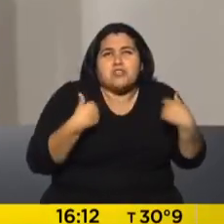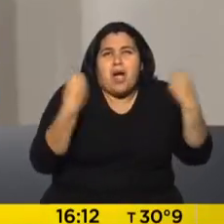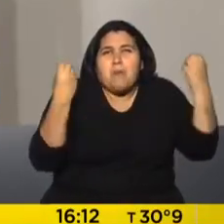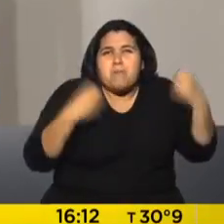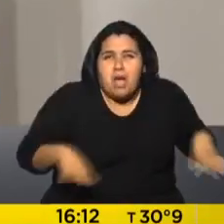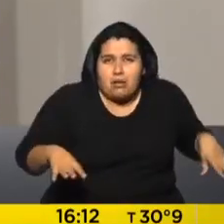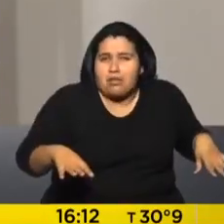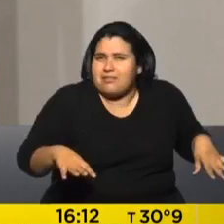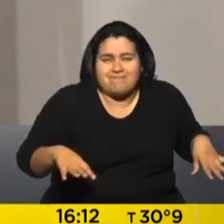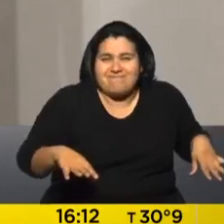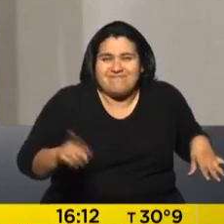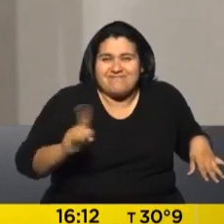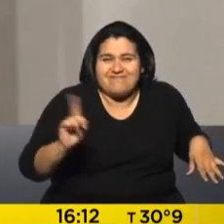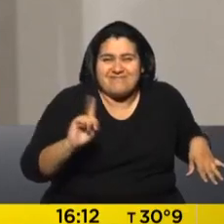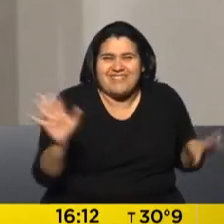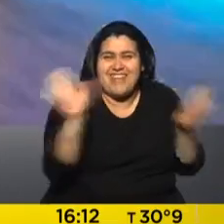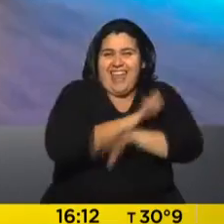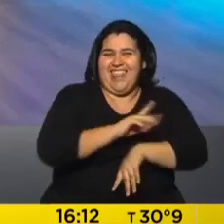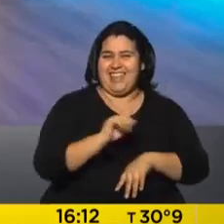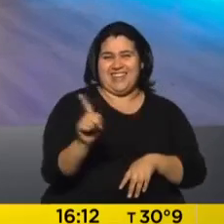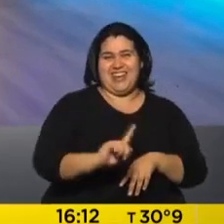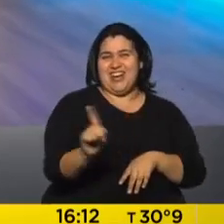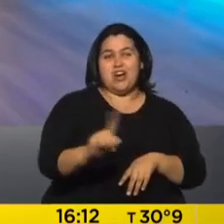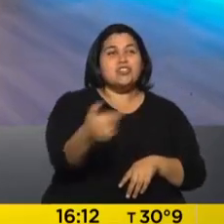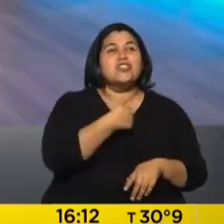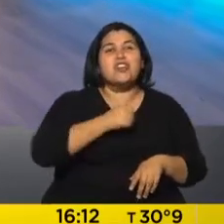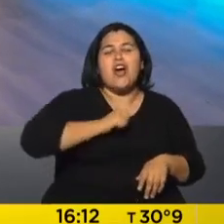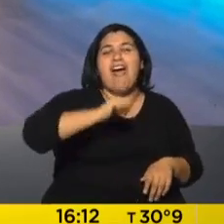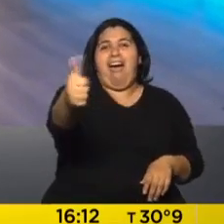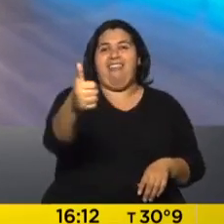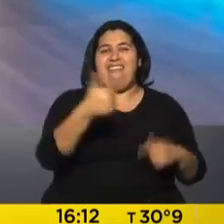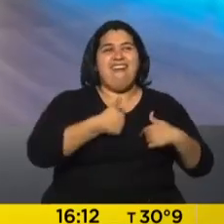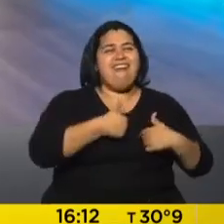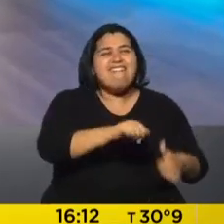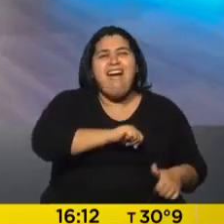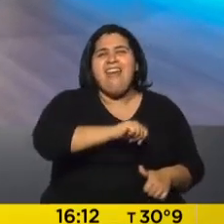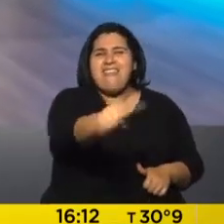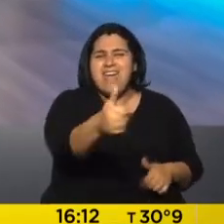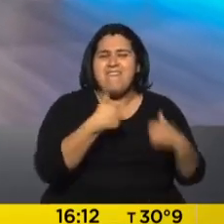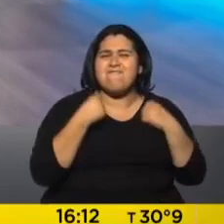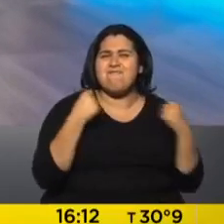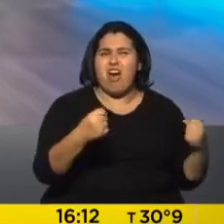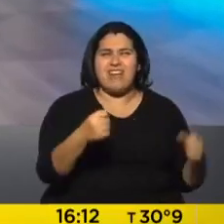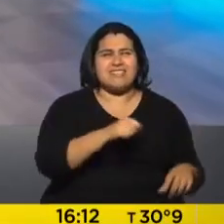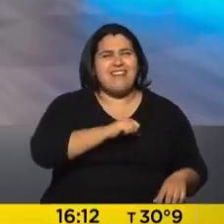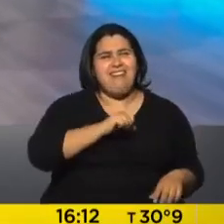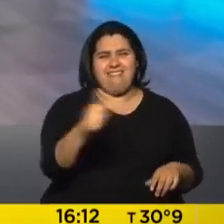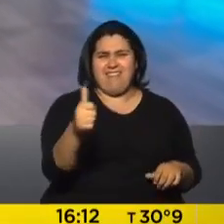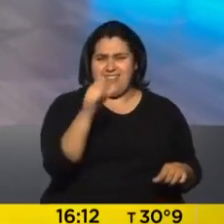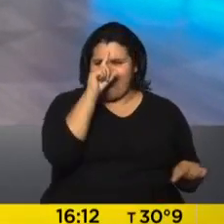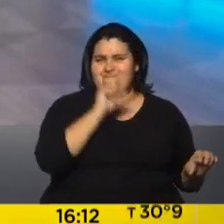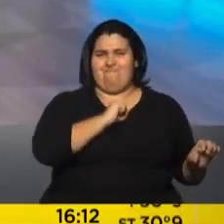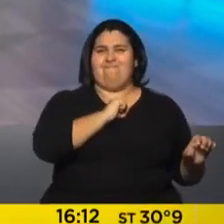mucho también, Ángela, pero era un riesgo que era tomarlo o tomarlo. En realidad gané, no perdí nada, gané. Muy bien. Gané. Ángela, tenés razón.